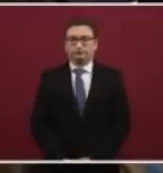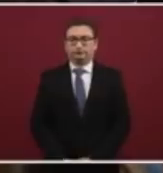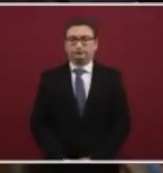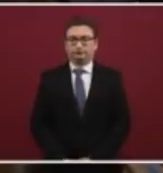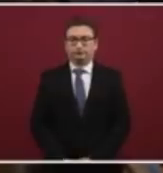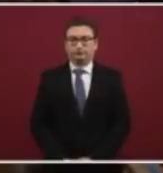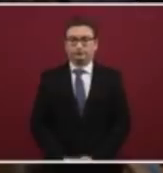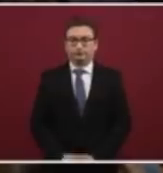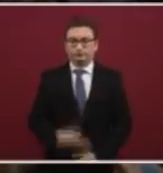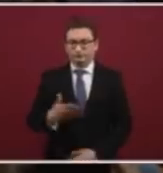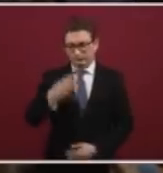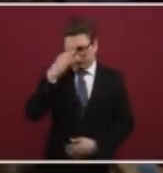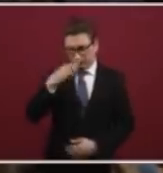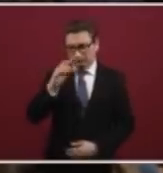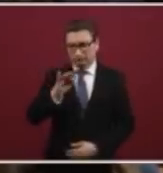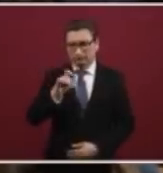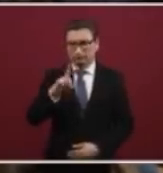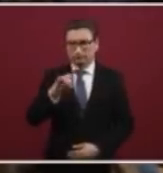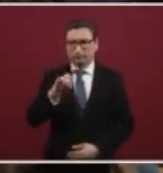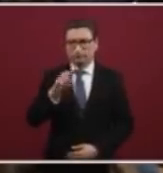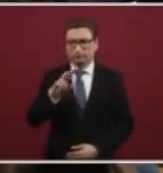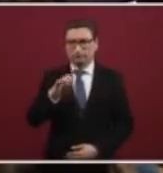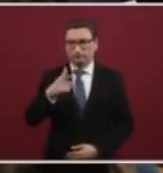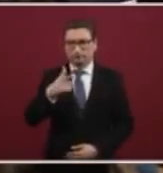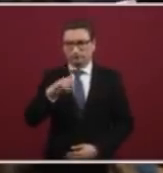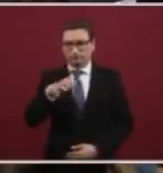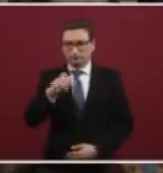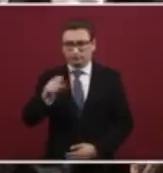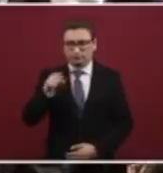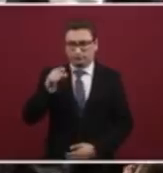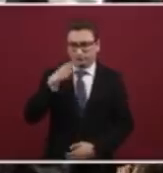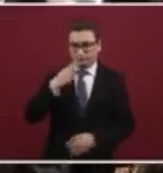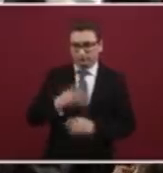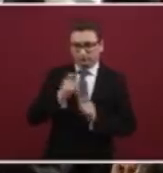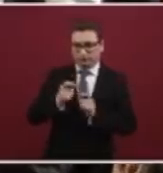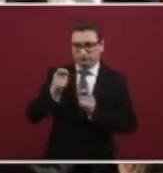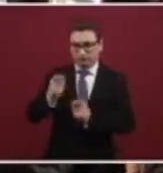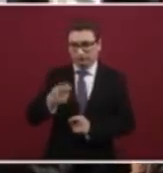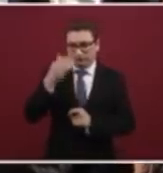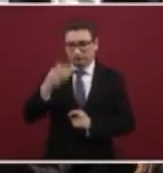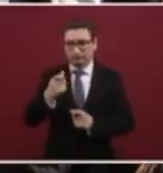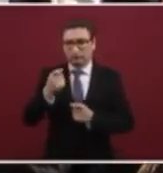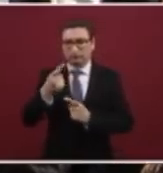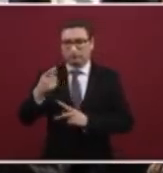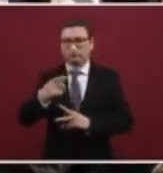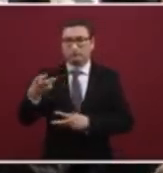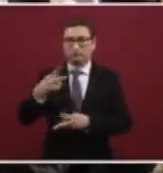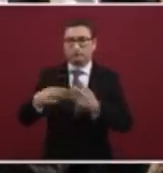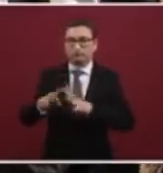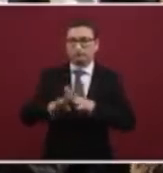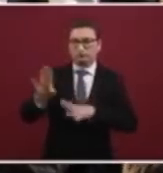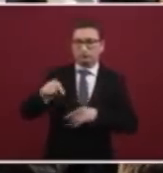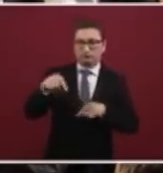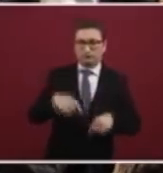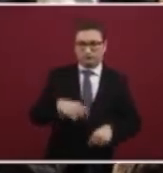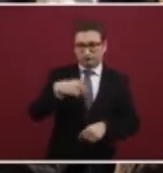señor fernando rodríguez miaja decano representante de los exiliados españoles en mexico